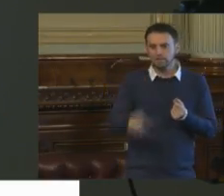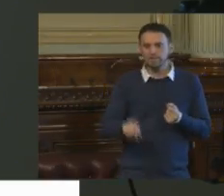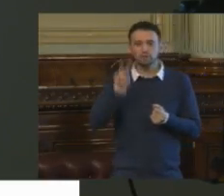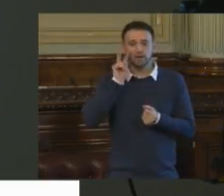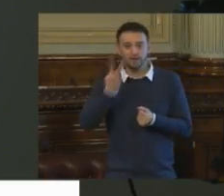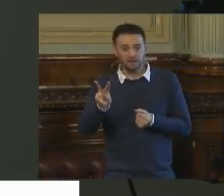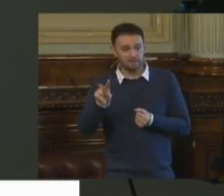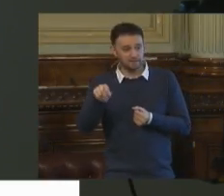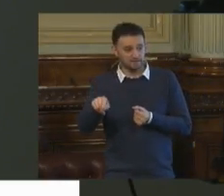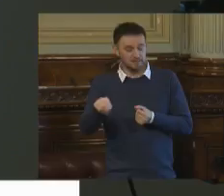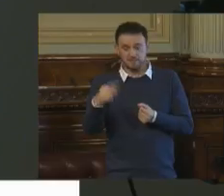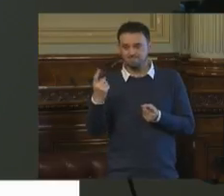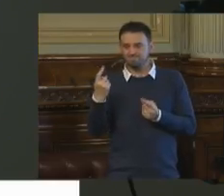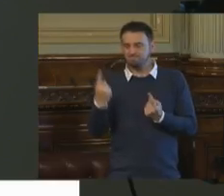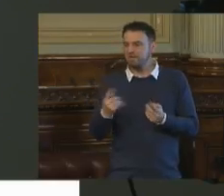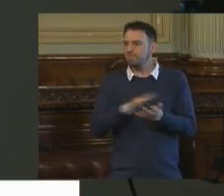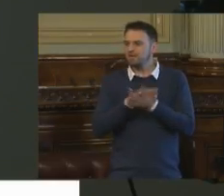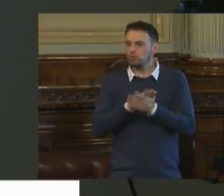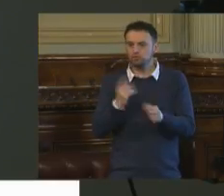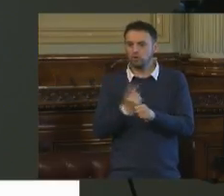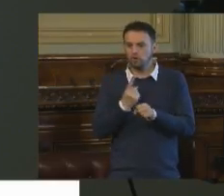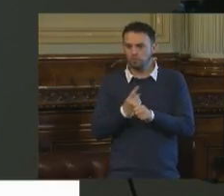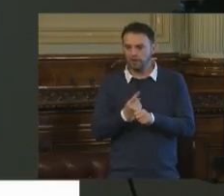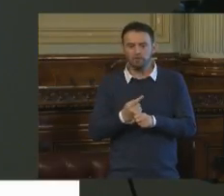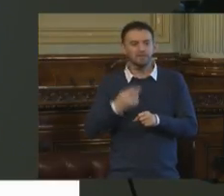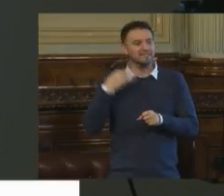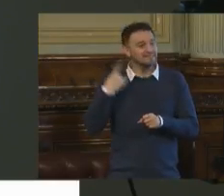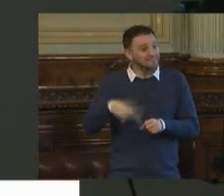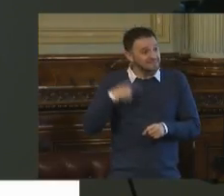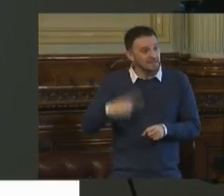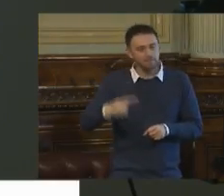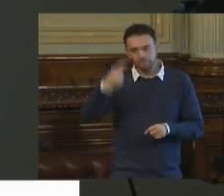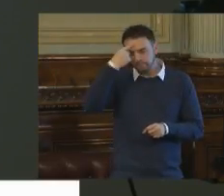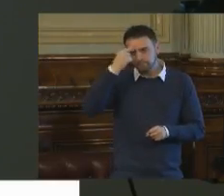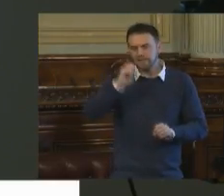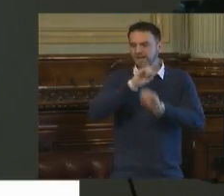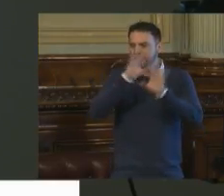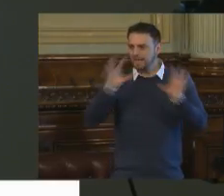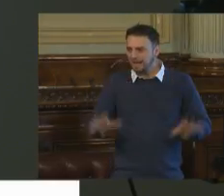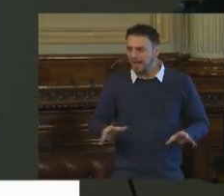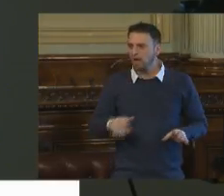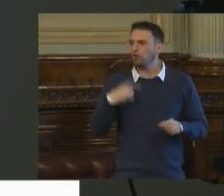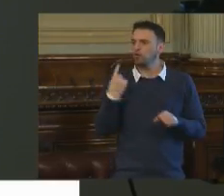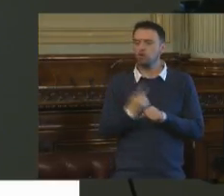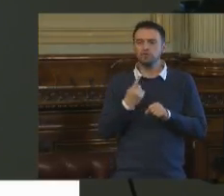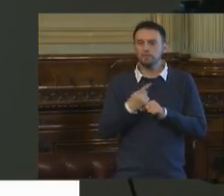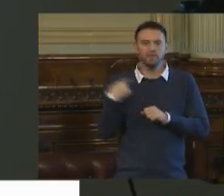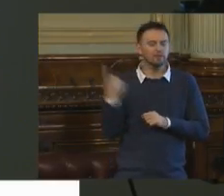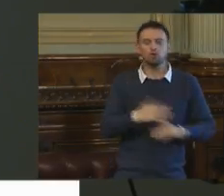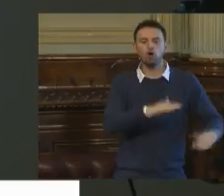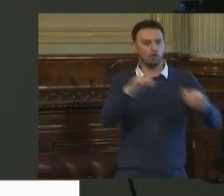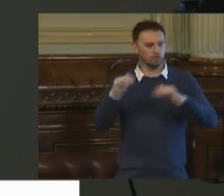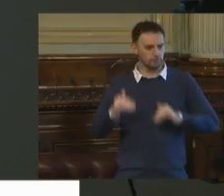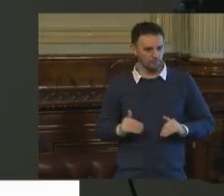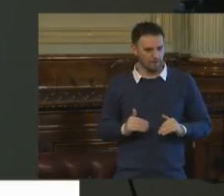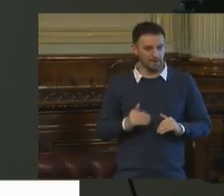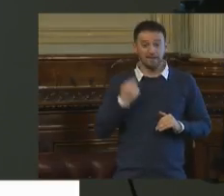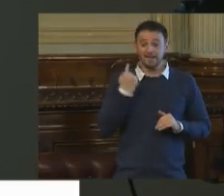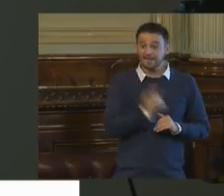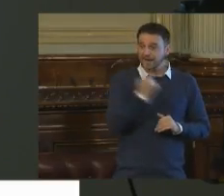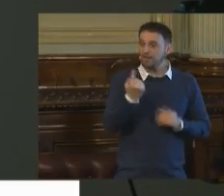para las demás entonces esto es algo que no hay que perder de foco porque si no volvemos a una especie de estandarización automática